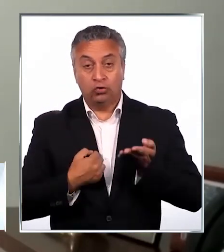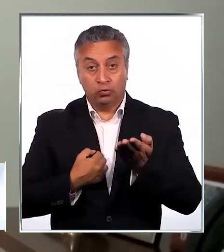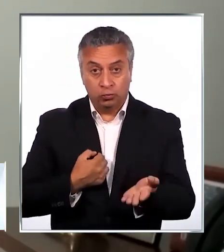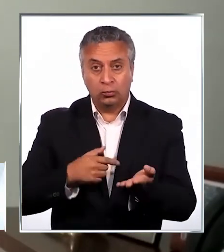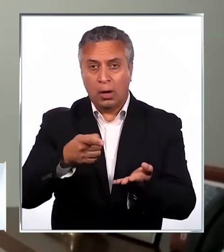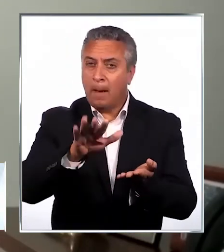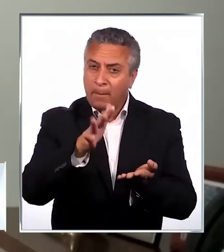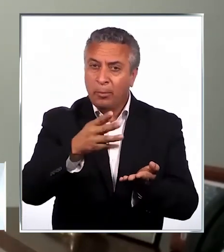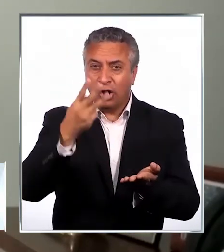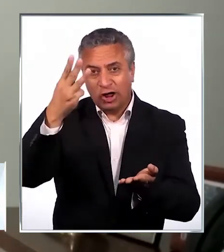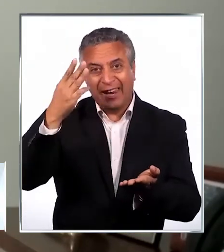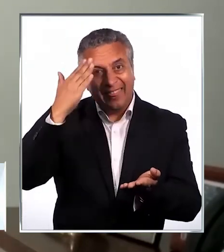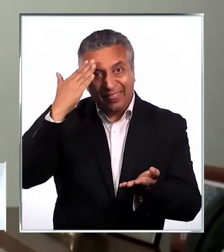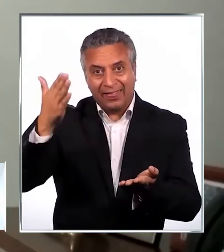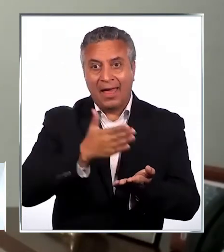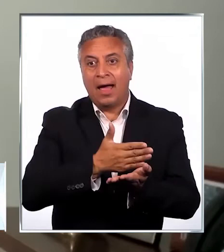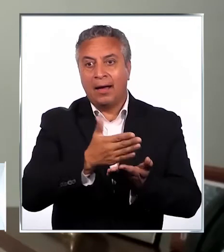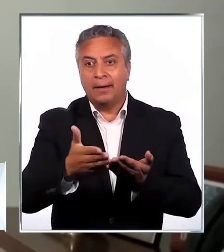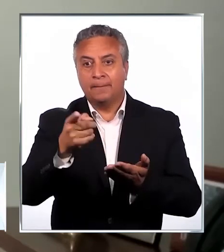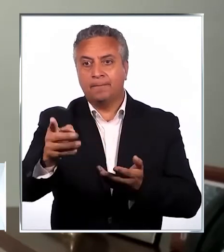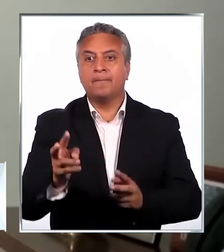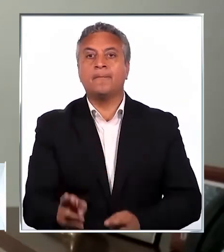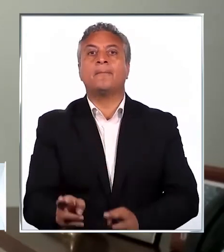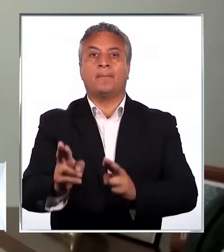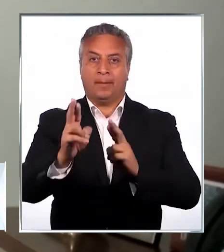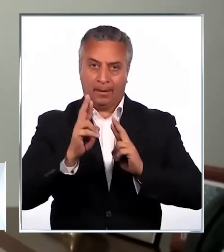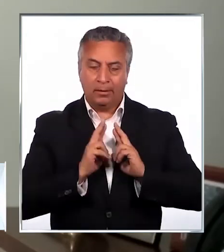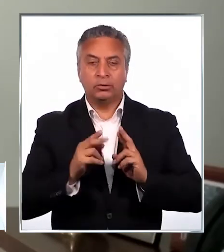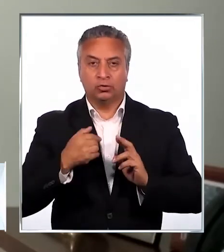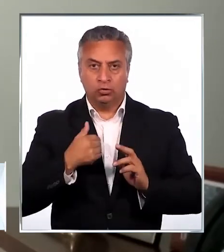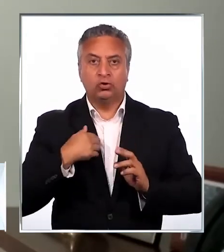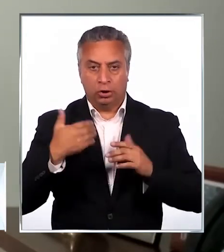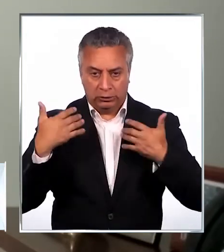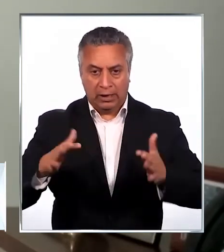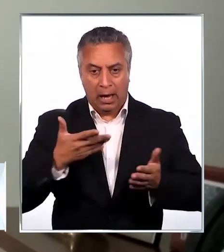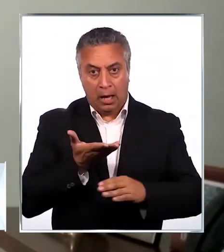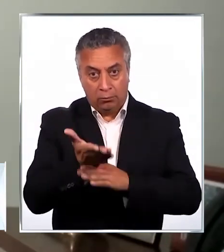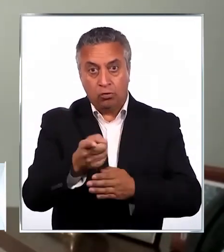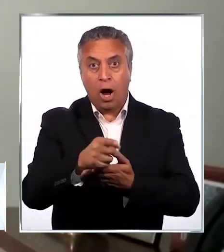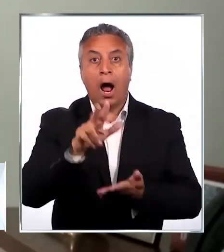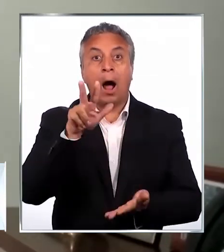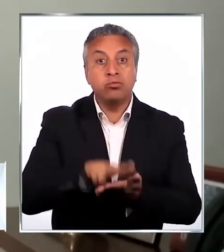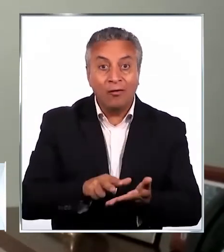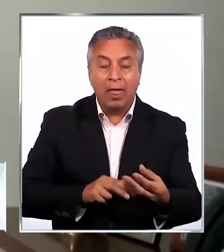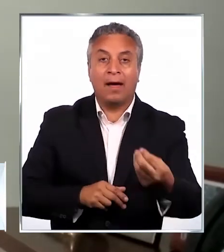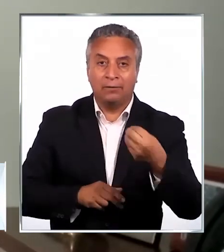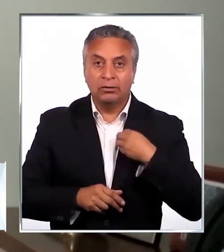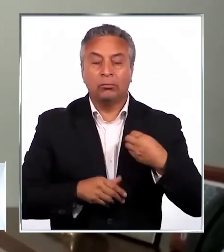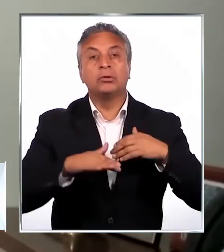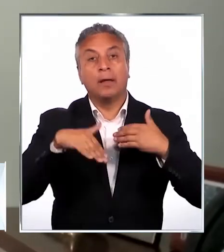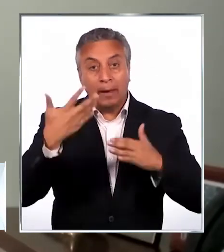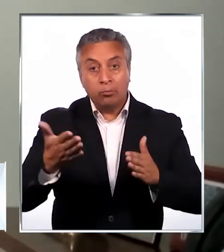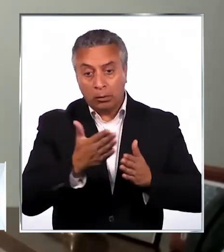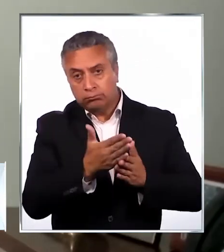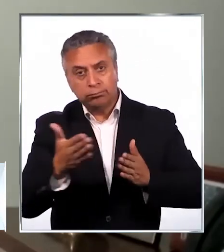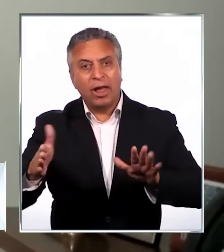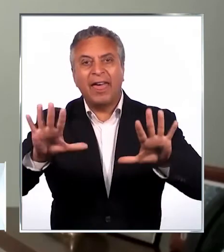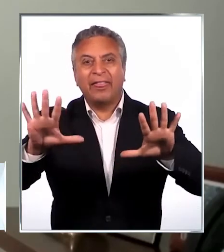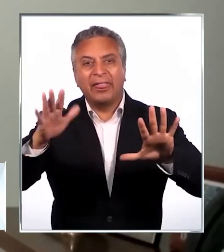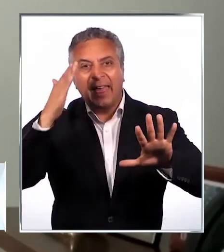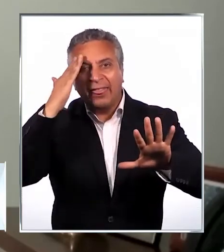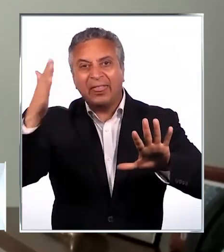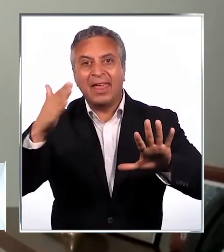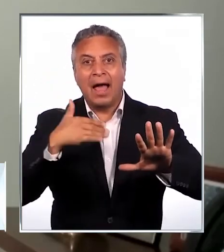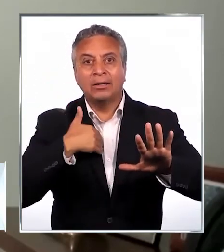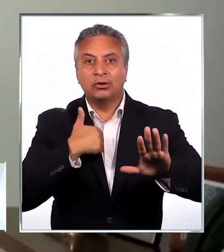solicitud tengo más o menos 3 días para que me contesten al respecto si mi solicitud está aprobada y después son 10 días más o menos